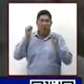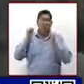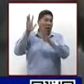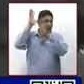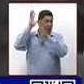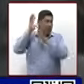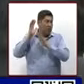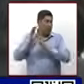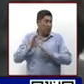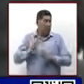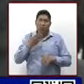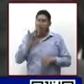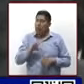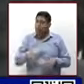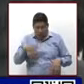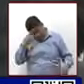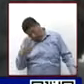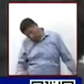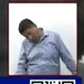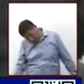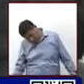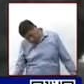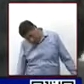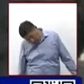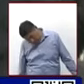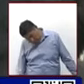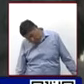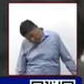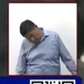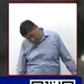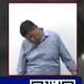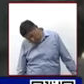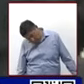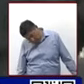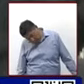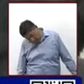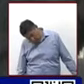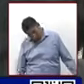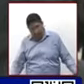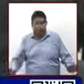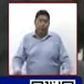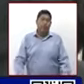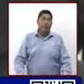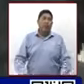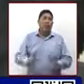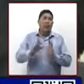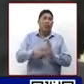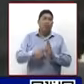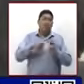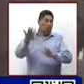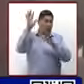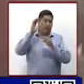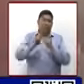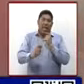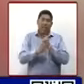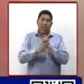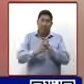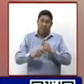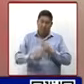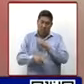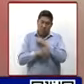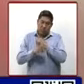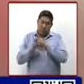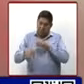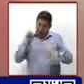deja mal, inconscientemente, lo deja inconsciente. Entonces lo bota, donde le roba el